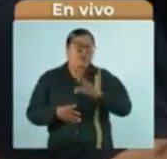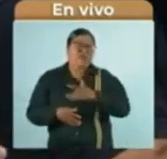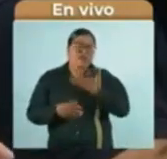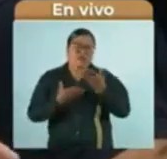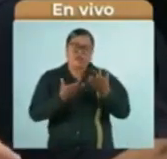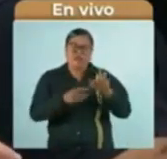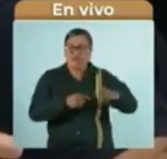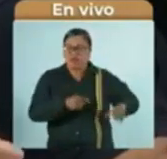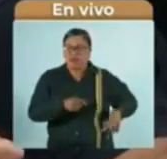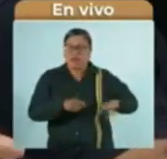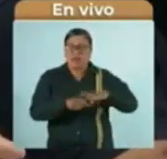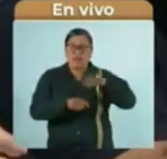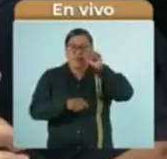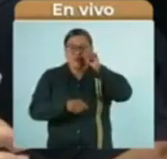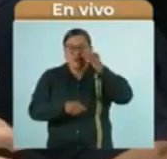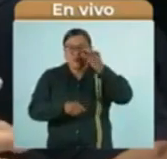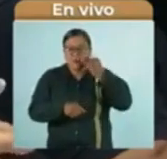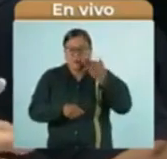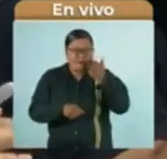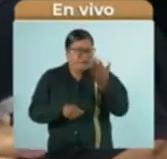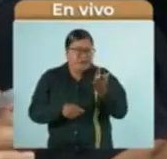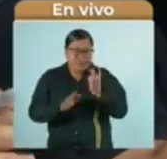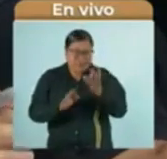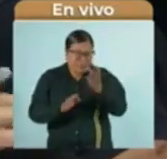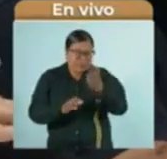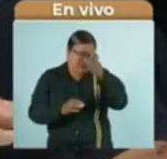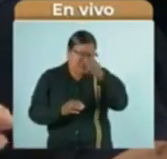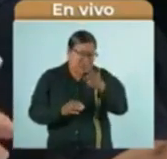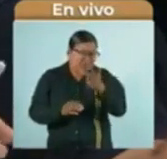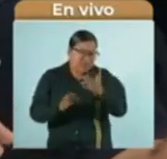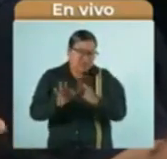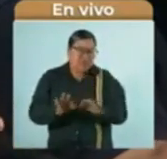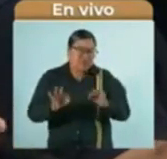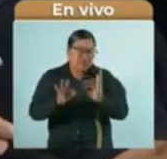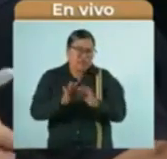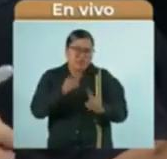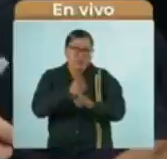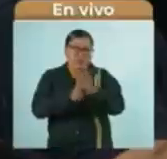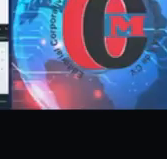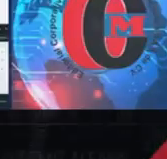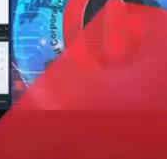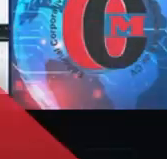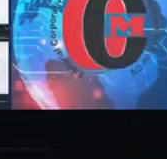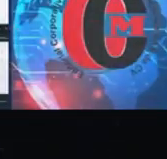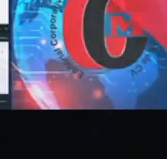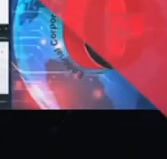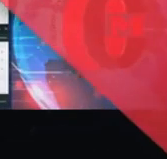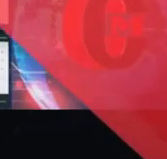Salomón Jara que este tema para él es prioritario pues bueno ahora